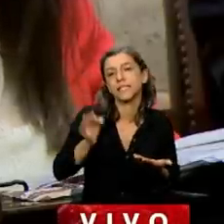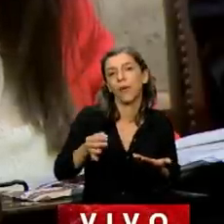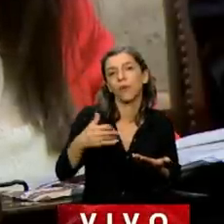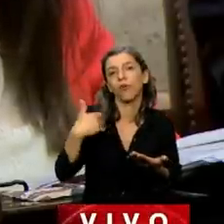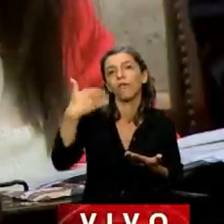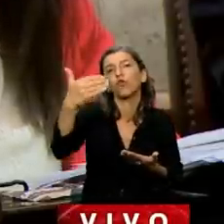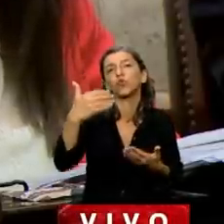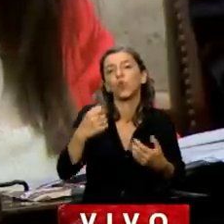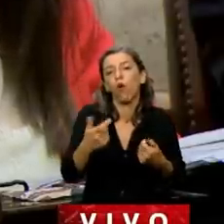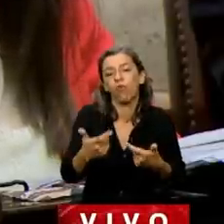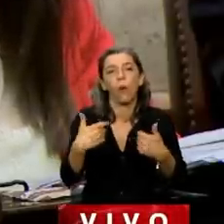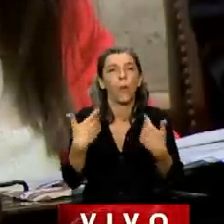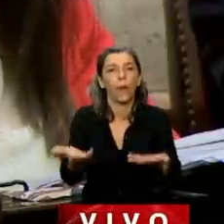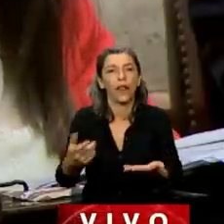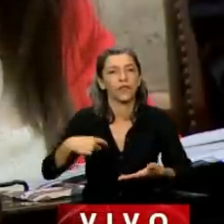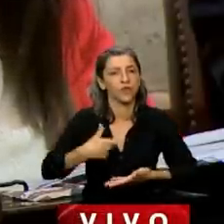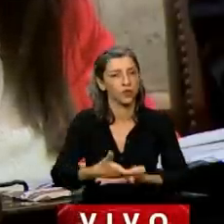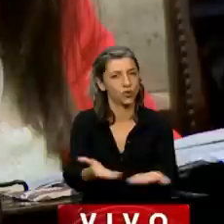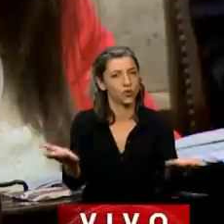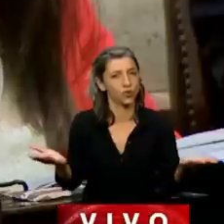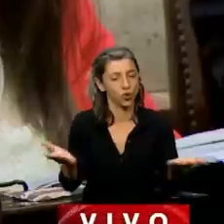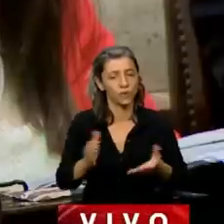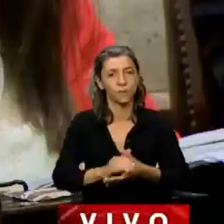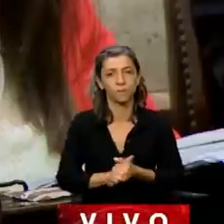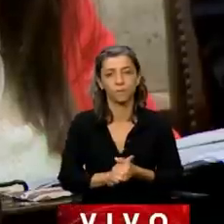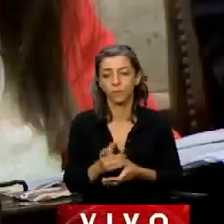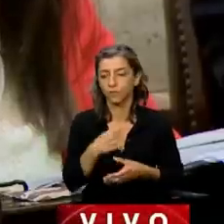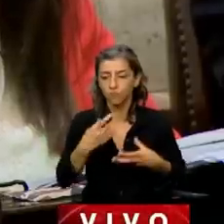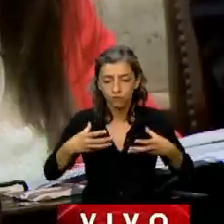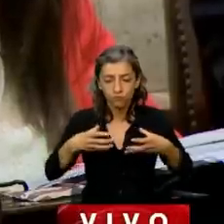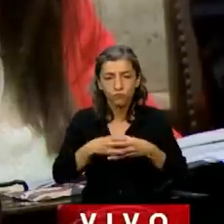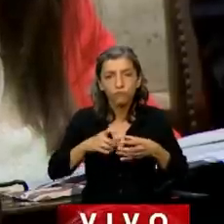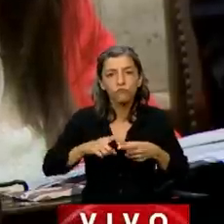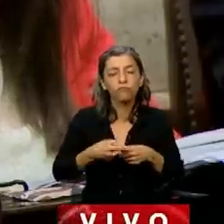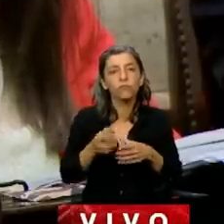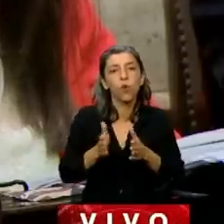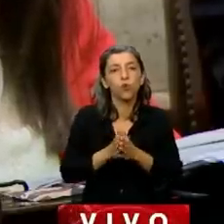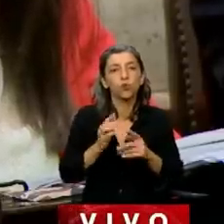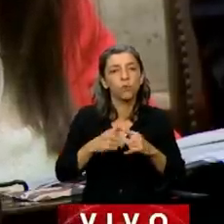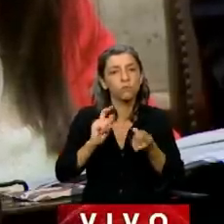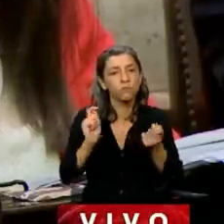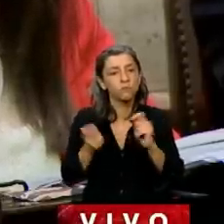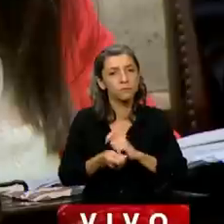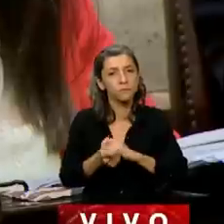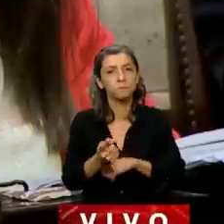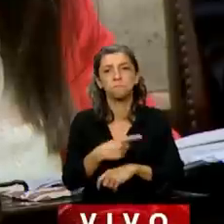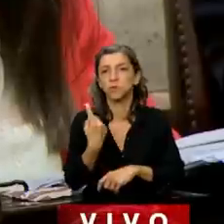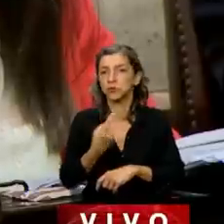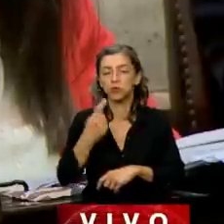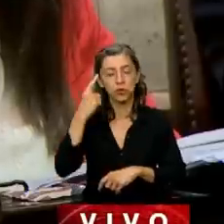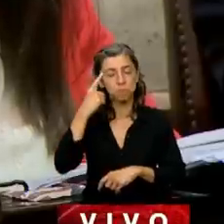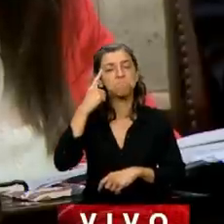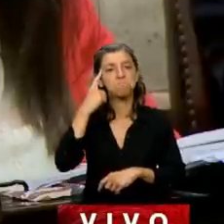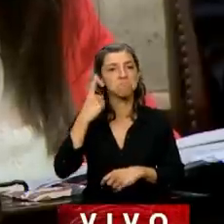nuestros pueblos. Pero desde el bloque de del interbloque de Juntos por el Cambio, nosotros estamos completamente